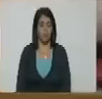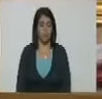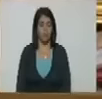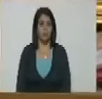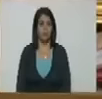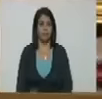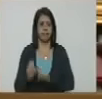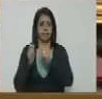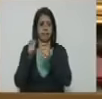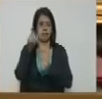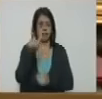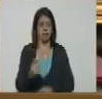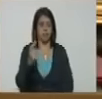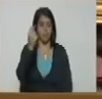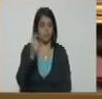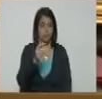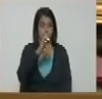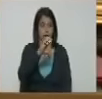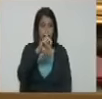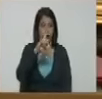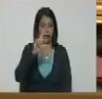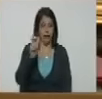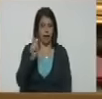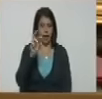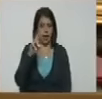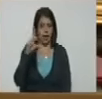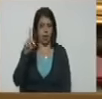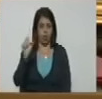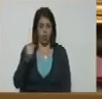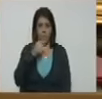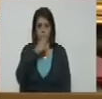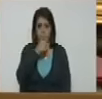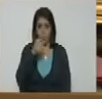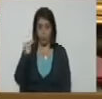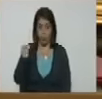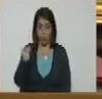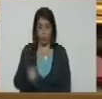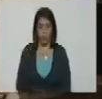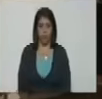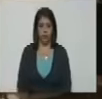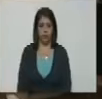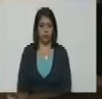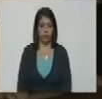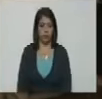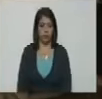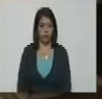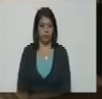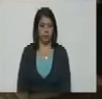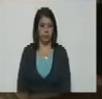Voy a dejar en el derecho de palabra al diputado Edgardo Ramírez. Micrófono para el diputado.